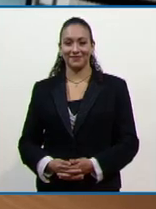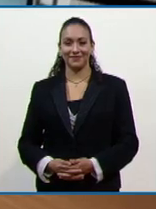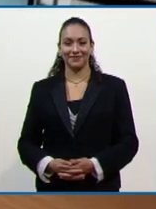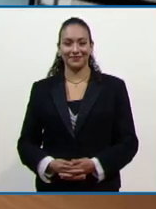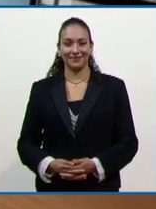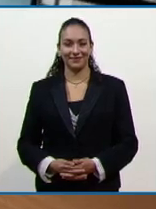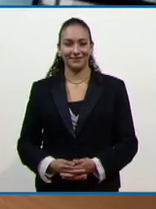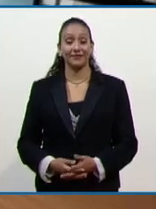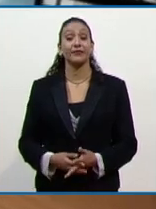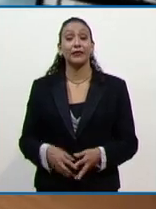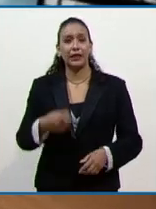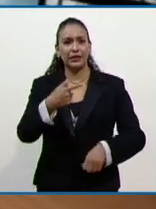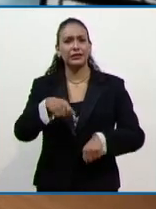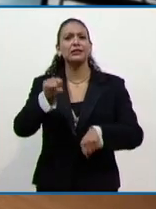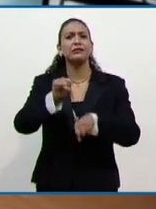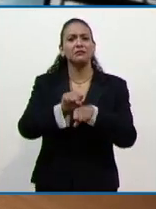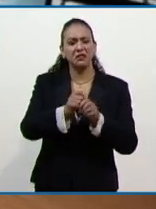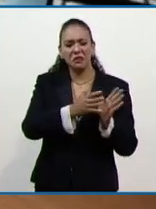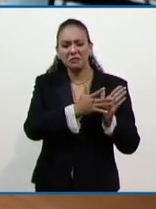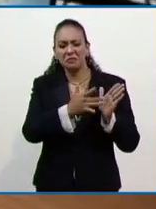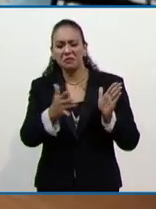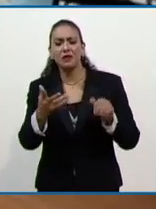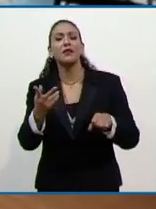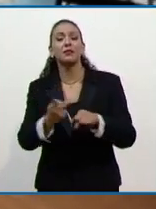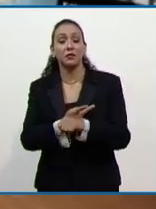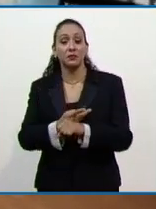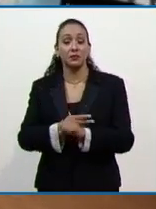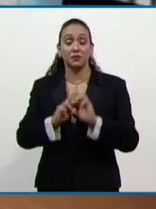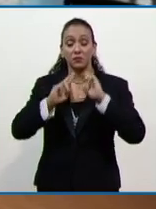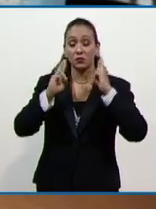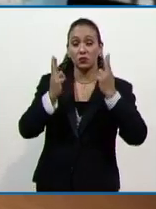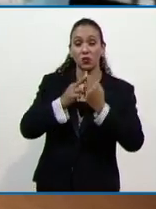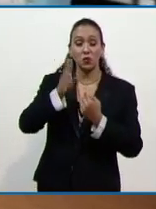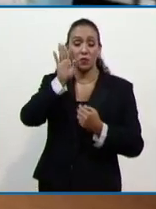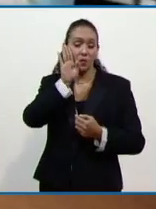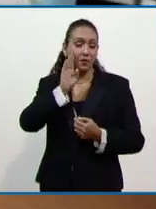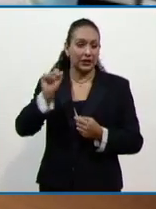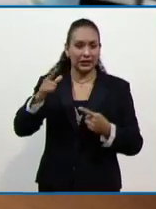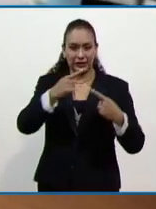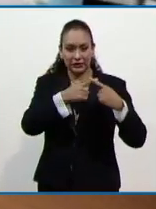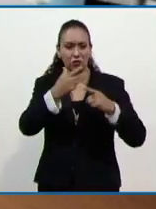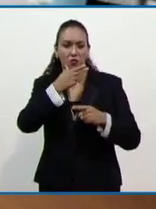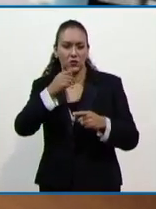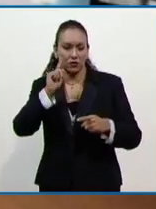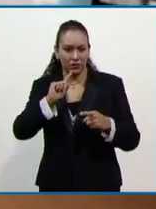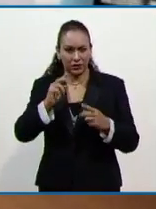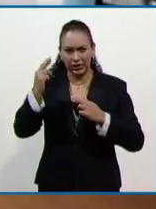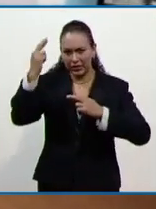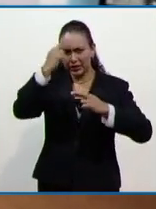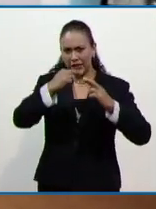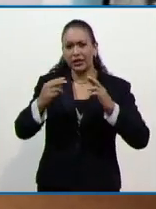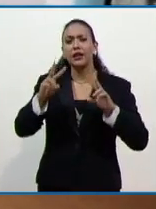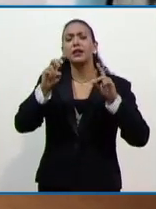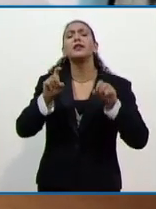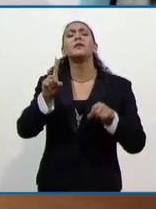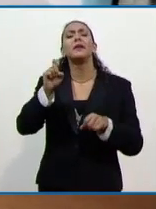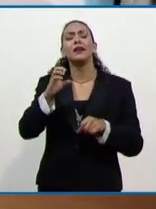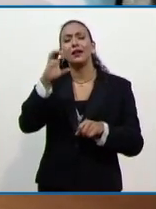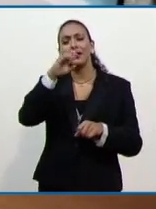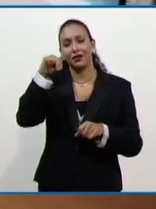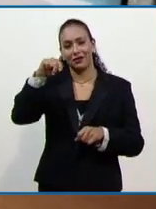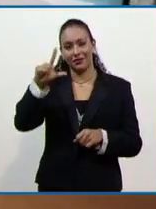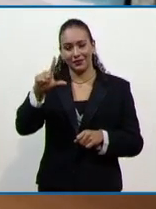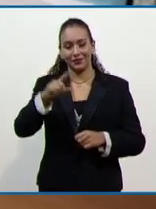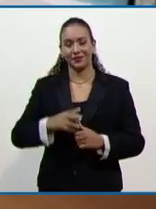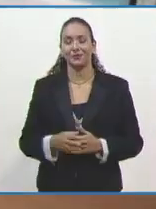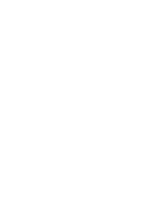En sus sesiones de esta semana, el Pleno de Ministras y Ministros resolvió asuntos relacionados con los marcos normativos de Aguascalientes y Nuevo León.